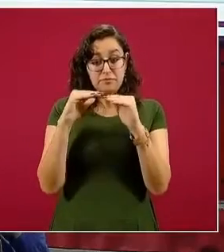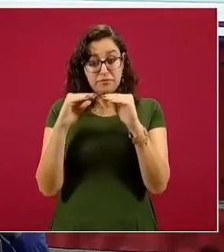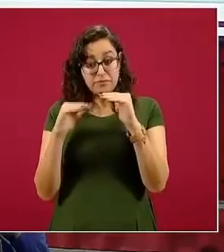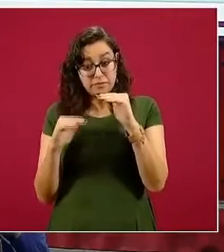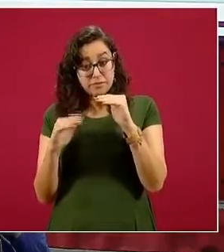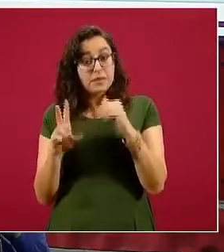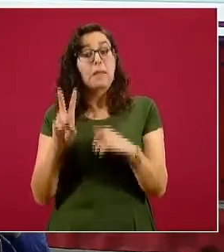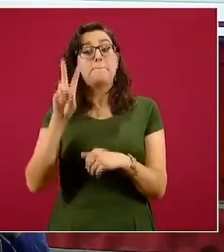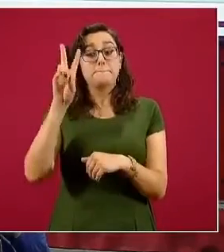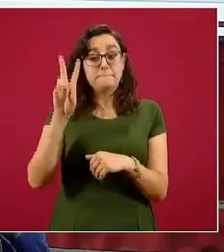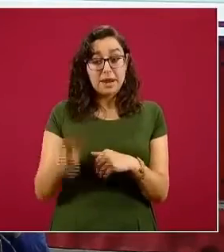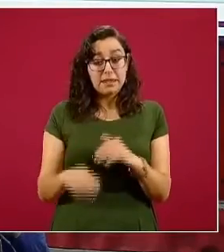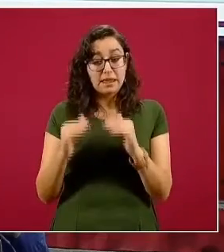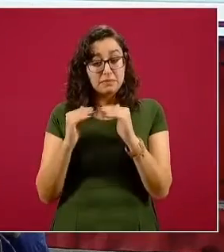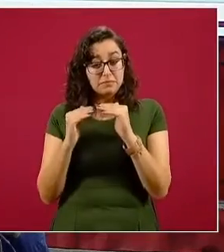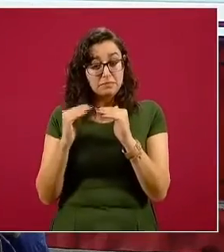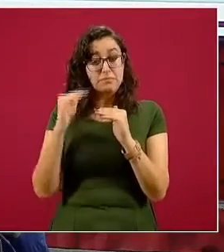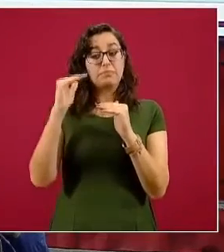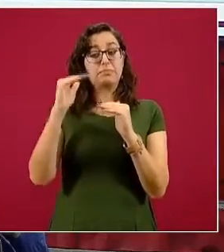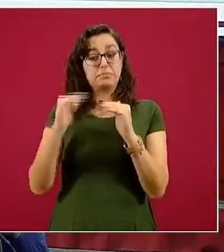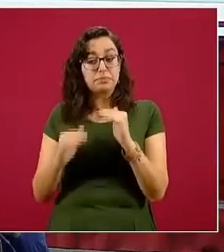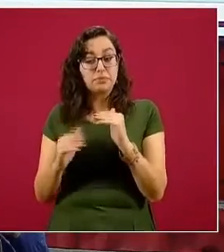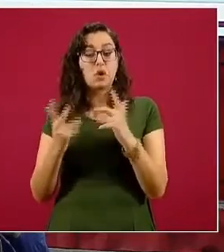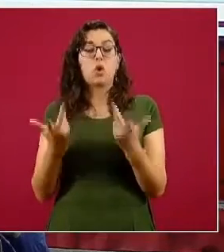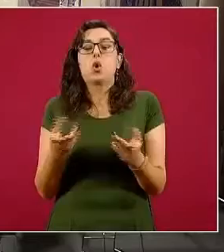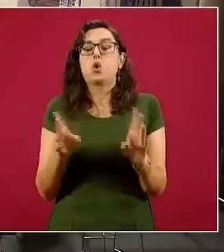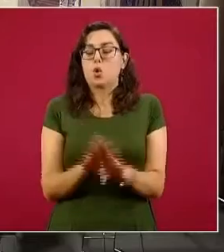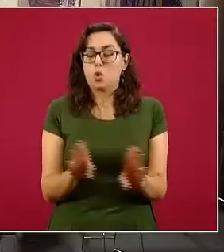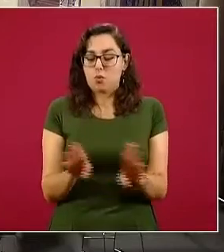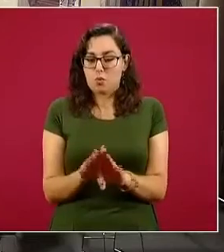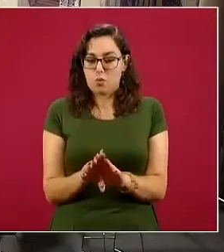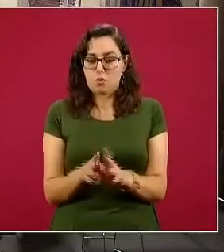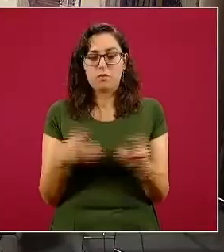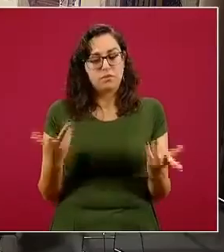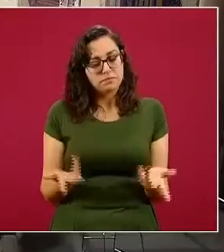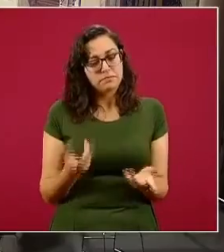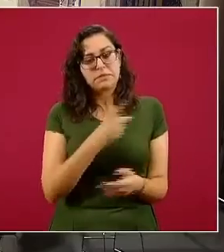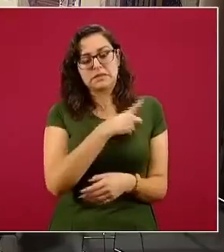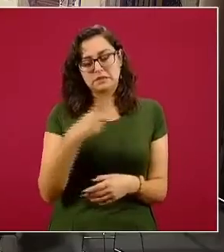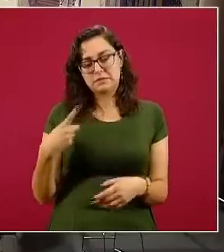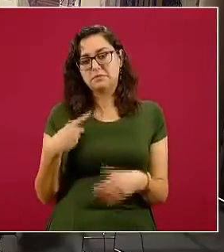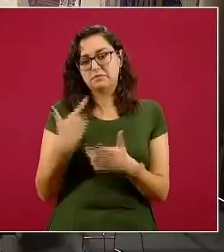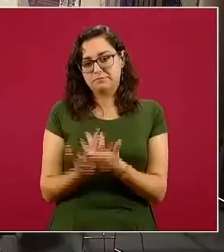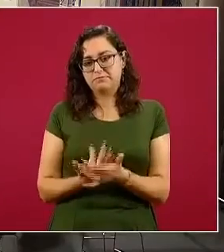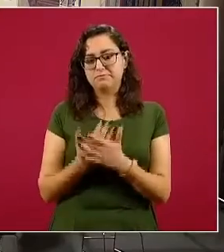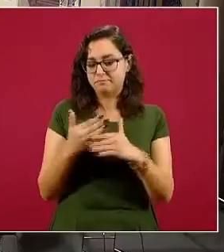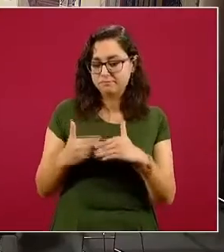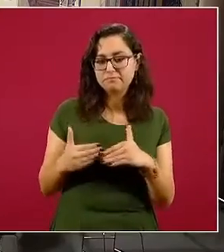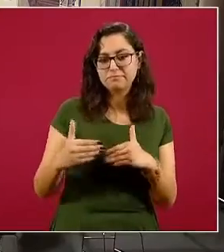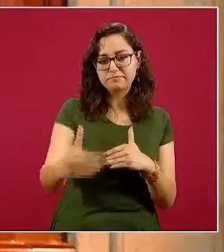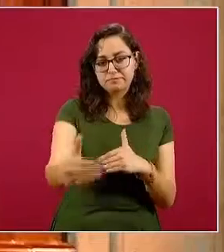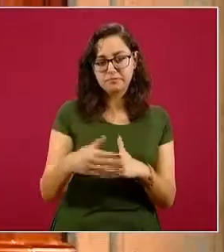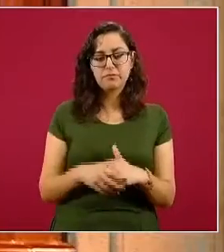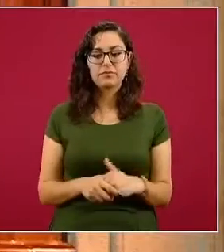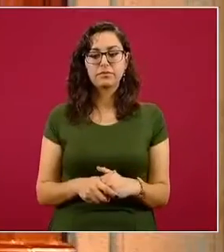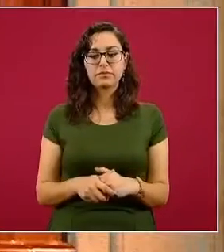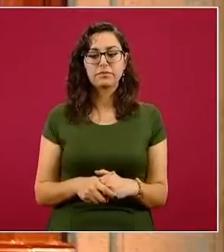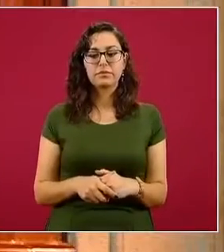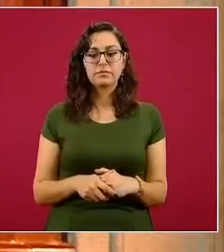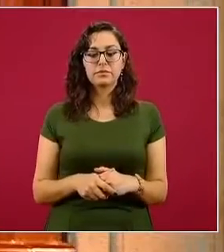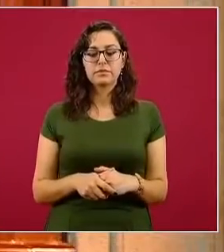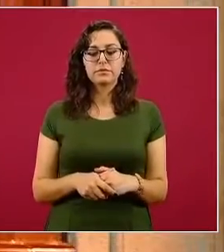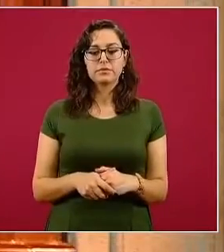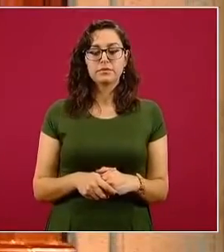representar realmente un incremento o luego vuelve nuevamente a la estabilidad. Para efectos de los